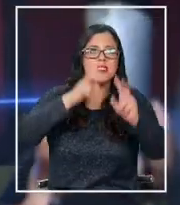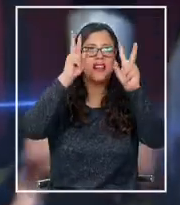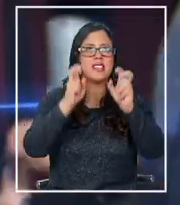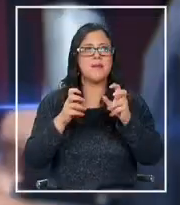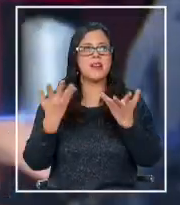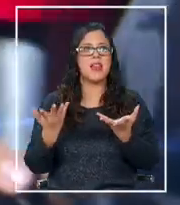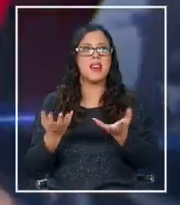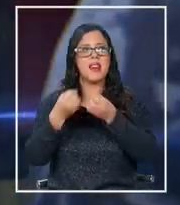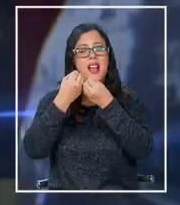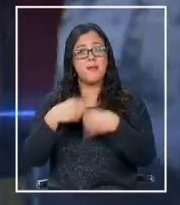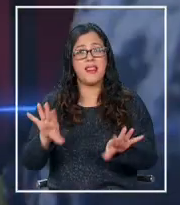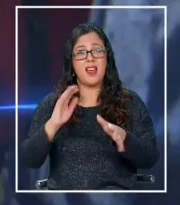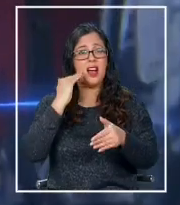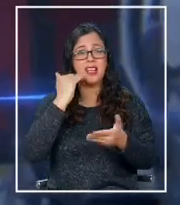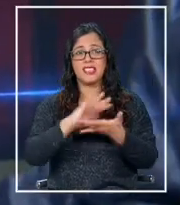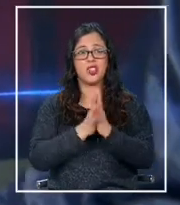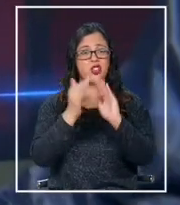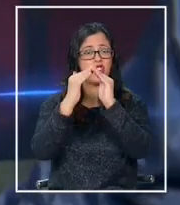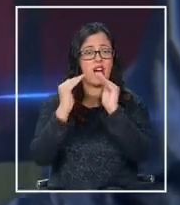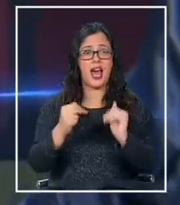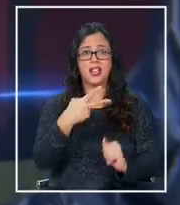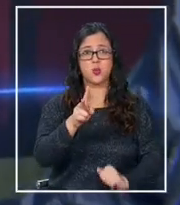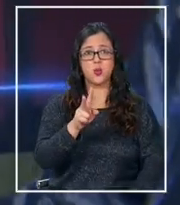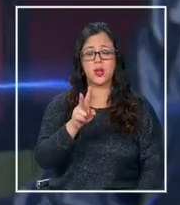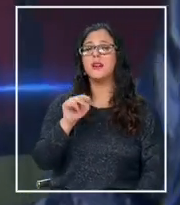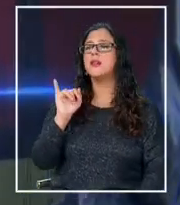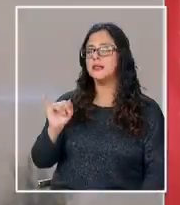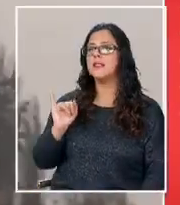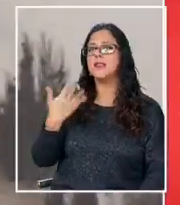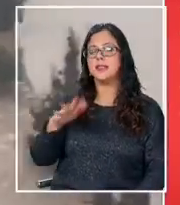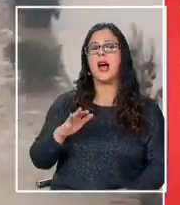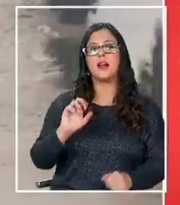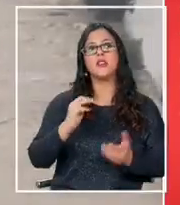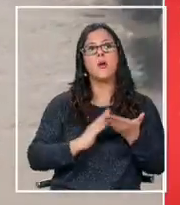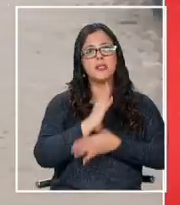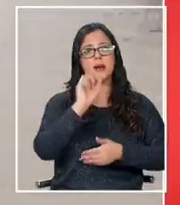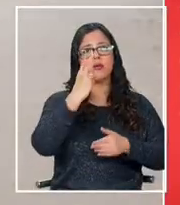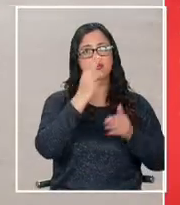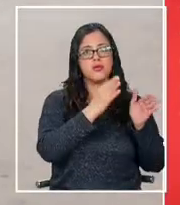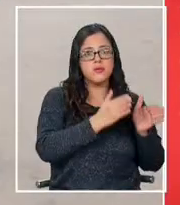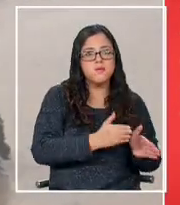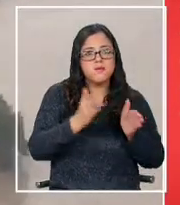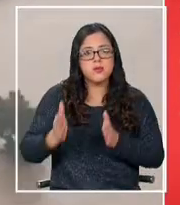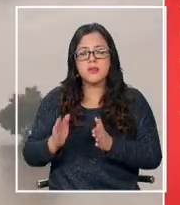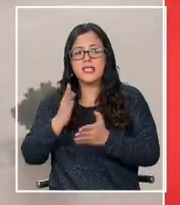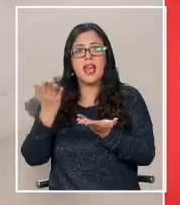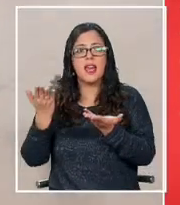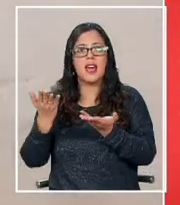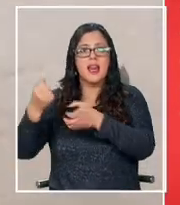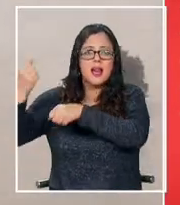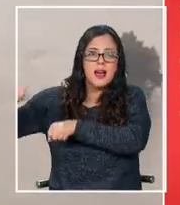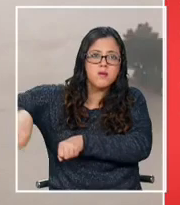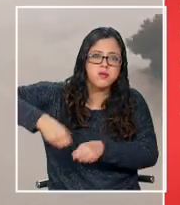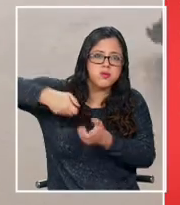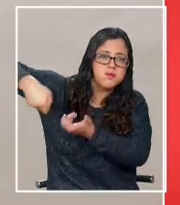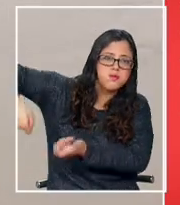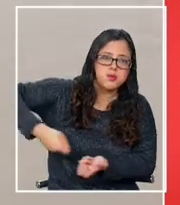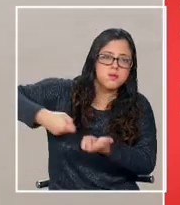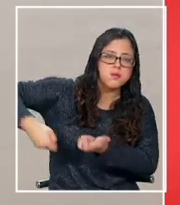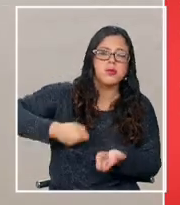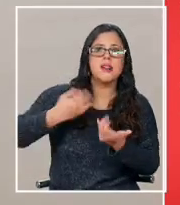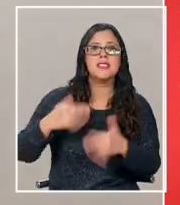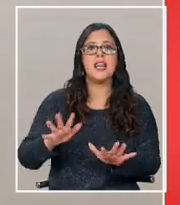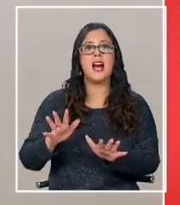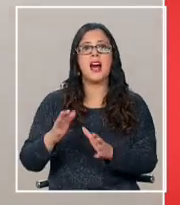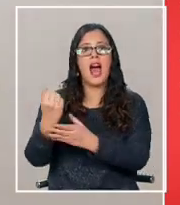es prácticamente total en su casa, ¿no? Sí, ya empezamos con la segunda etapa, la limpieza. Hemos tenido ayuda de unos jóvenes de la playa,